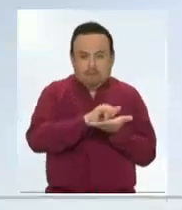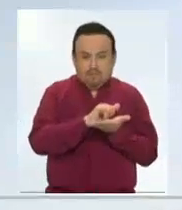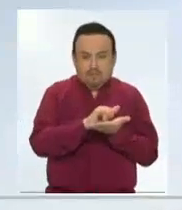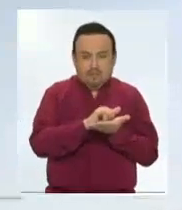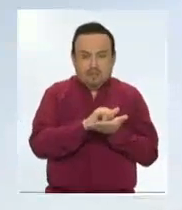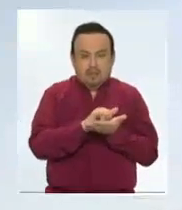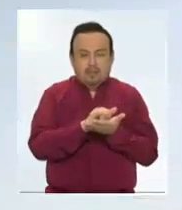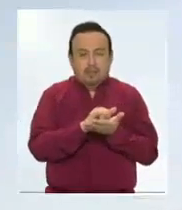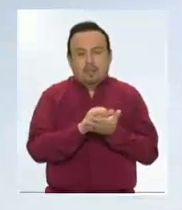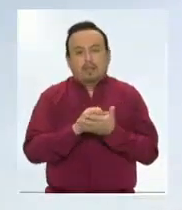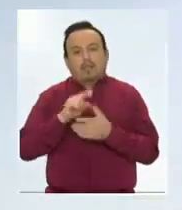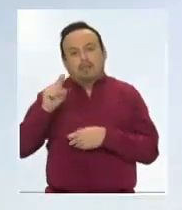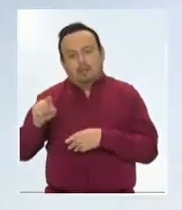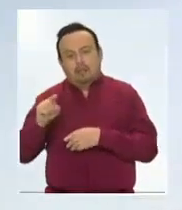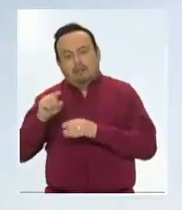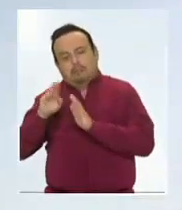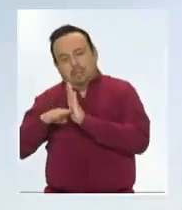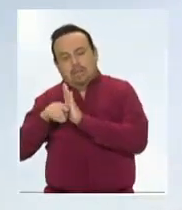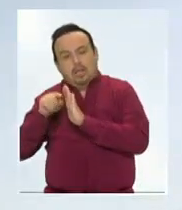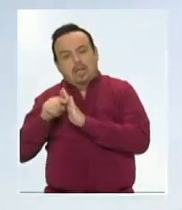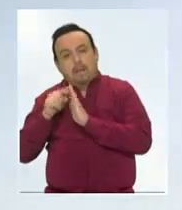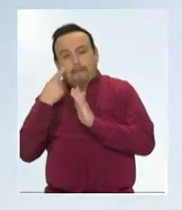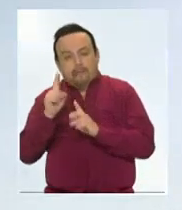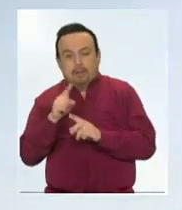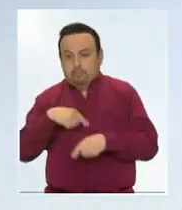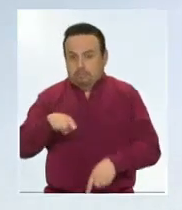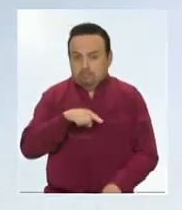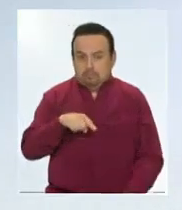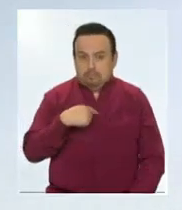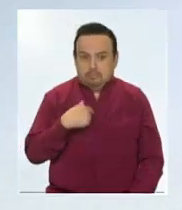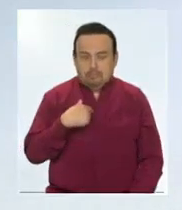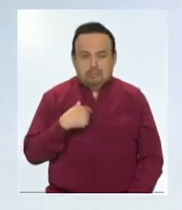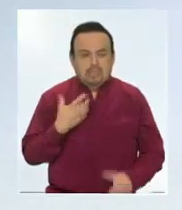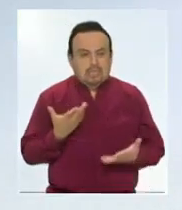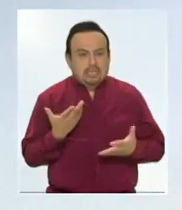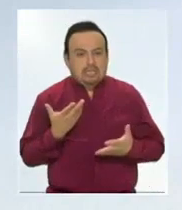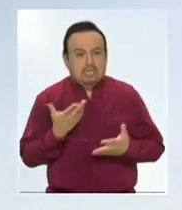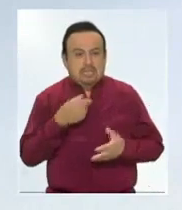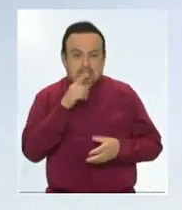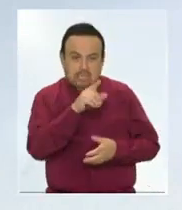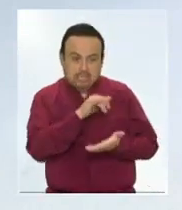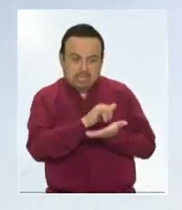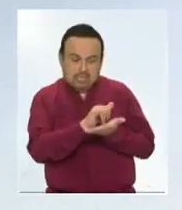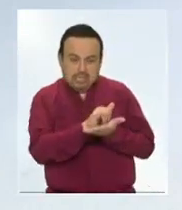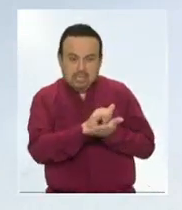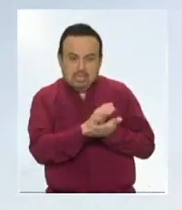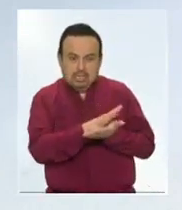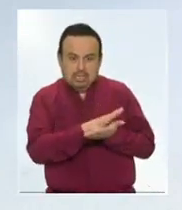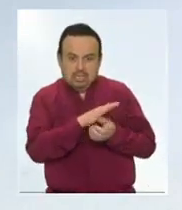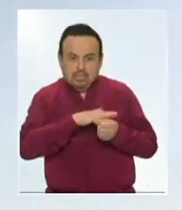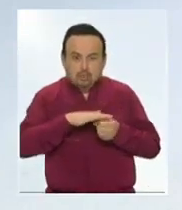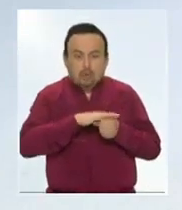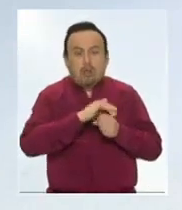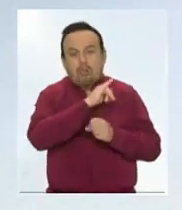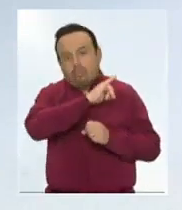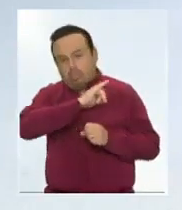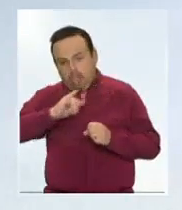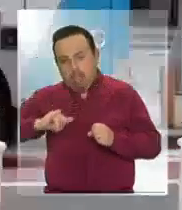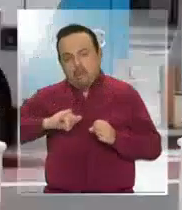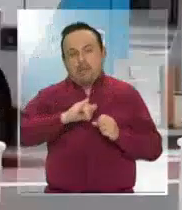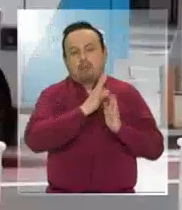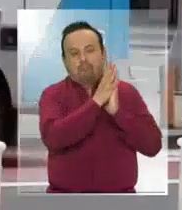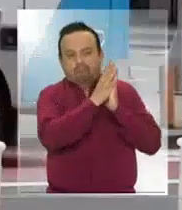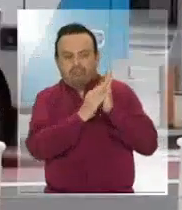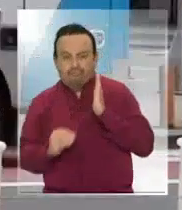York. Nosotros estamos muy claros de que lo que ocurre allá es la situación que vamos a tener acá en las próximas